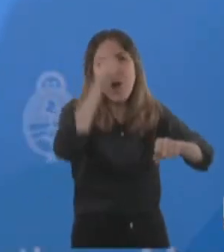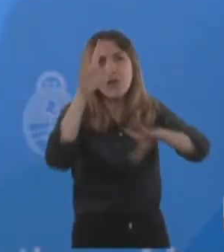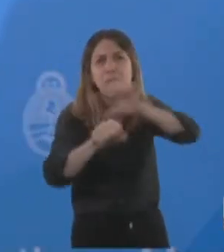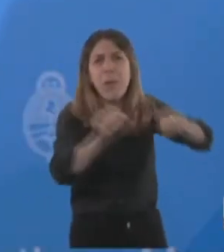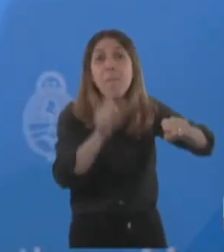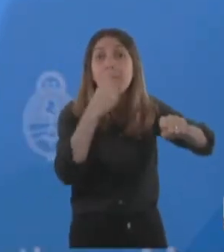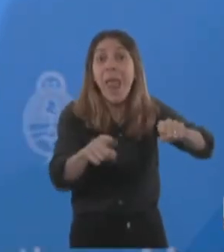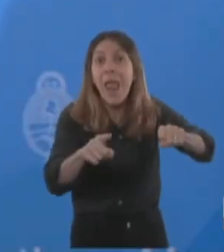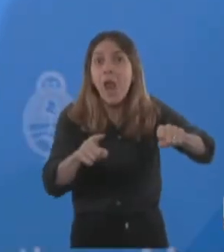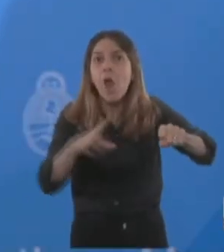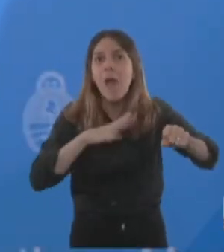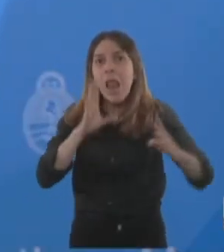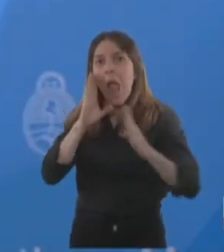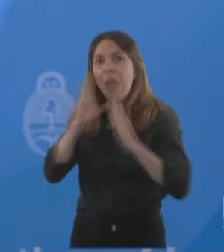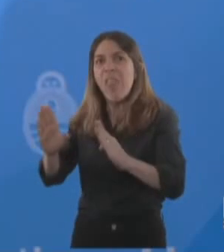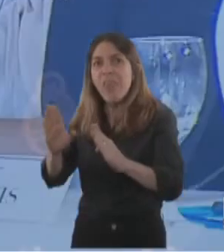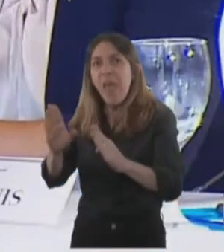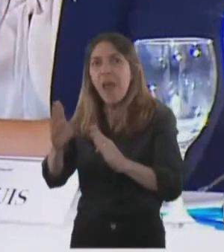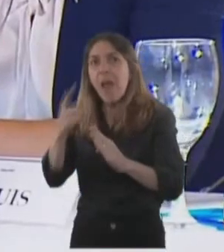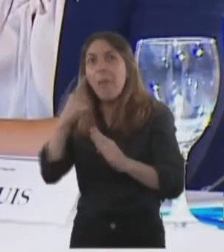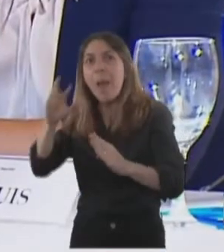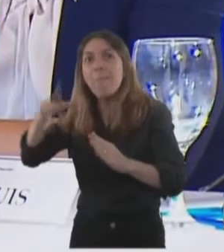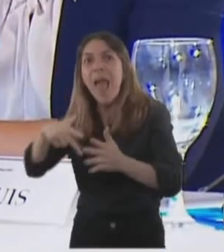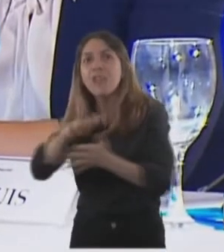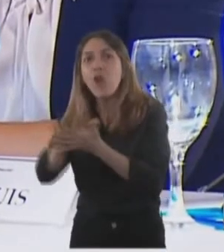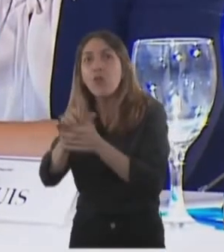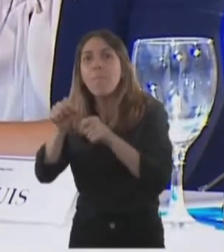central. Es lo central.